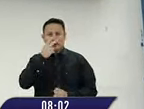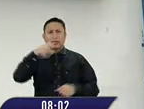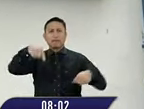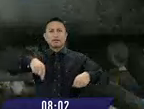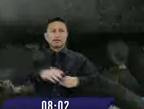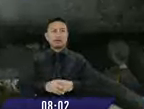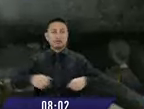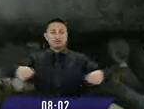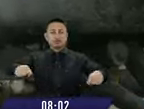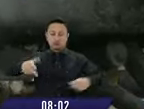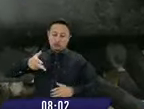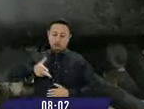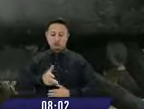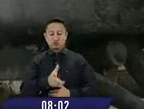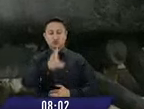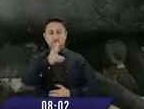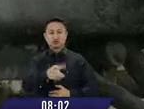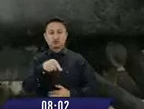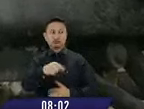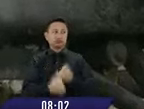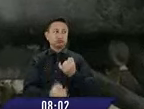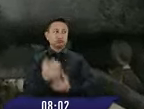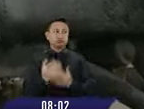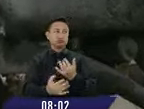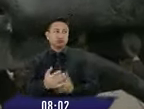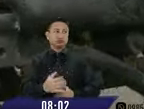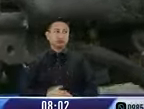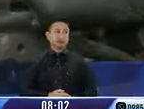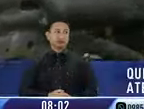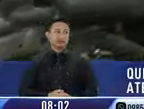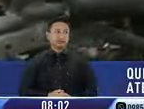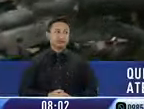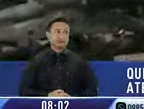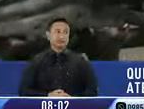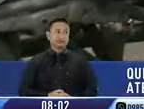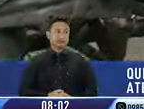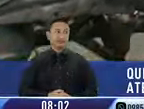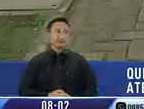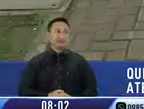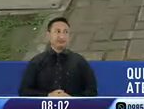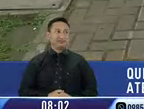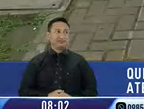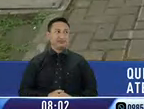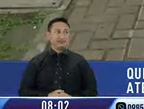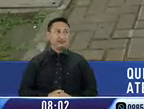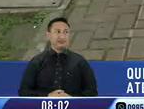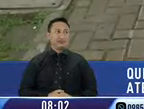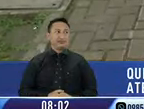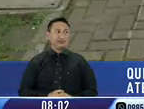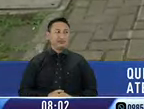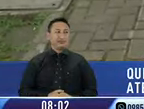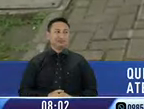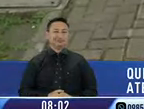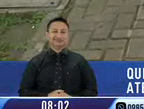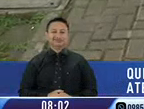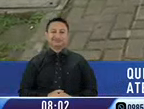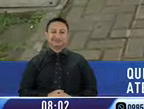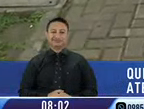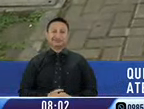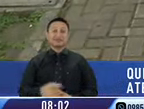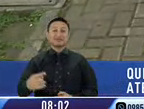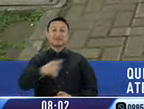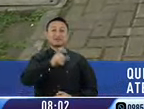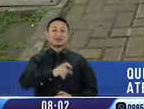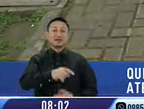quemaron una motocicleta que tenía varios tacos de Dinamita la oportuna intervención de los moradores junto a los uniformados permitió apagar el